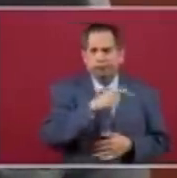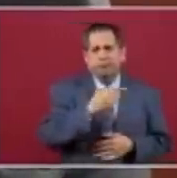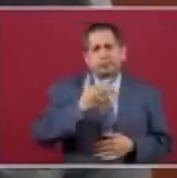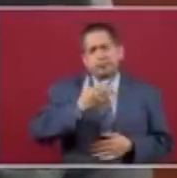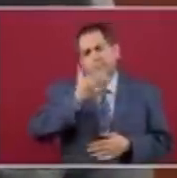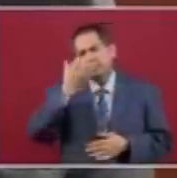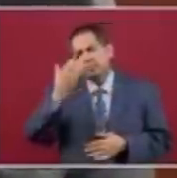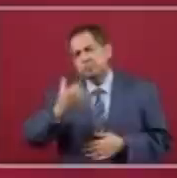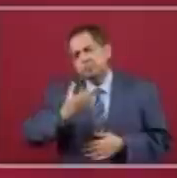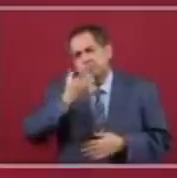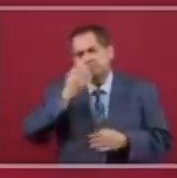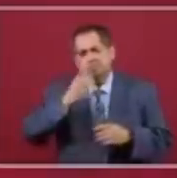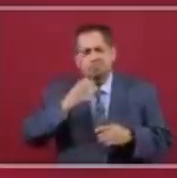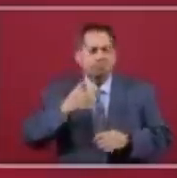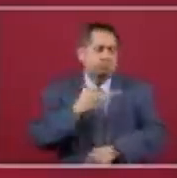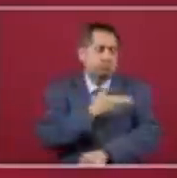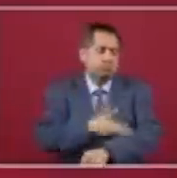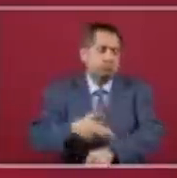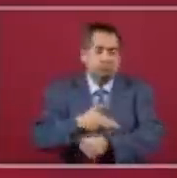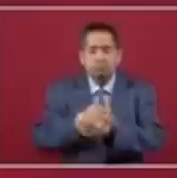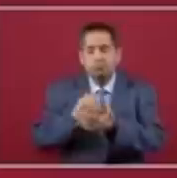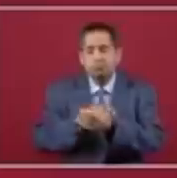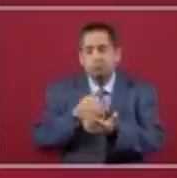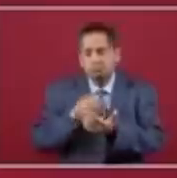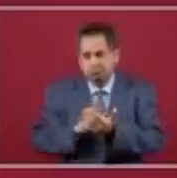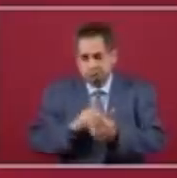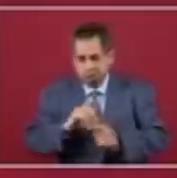costumbre burocrática